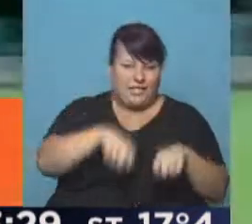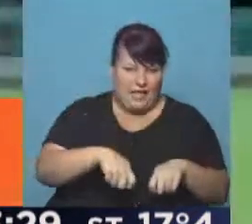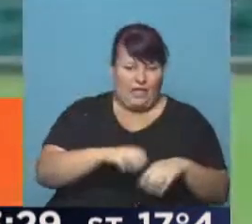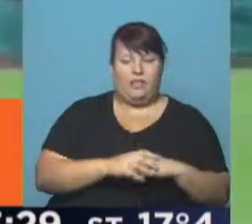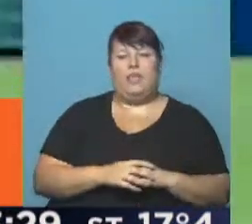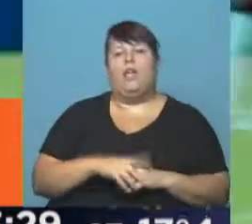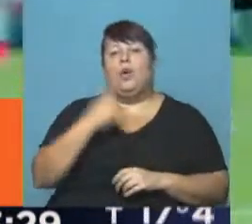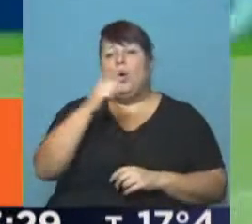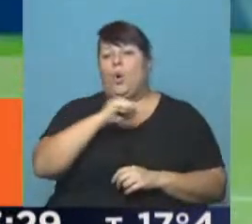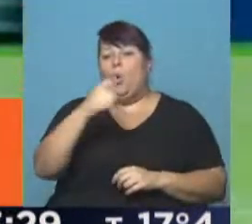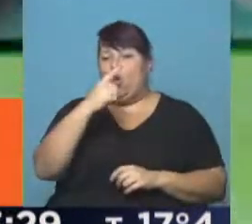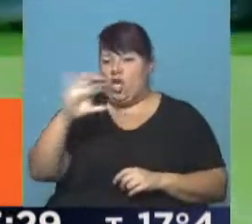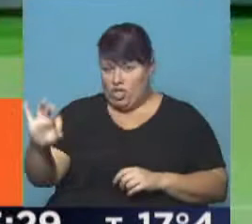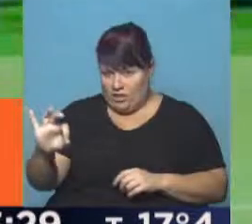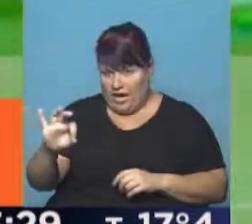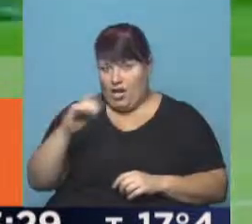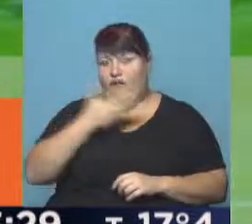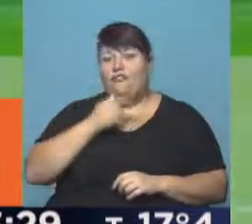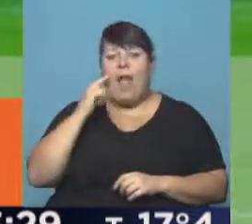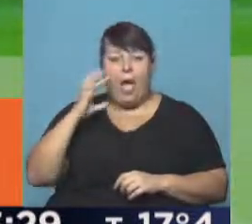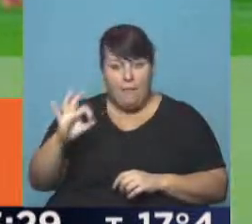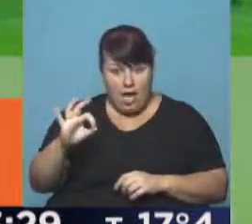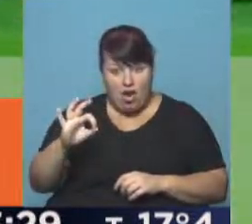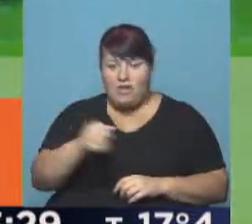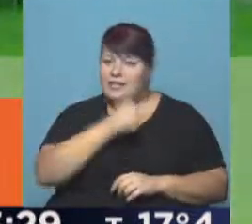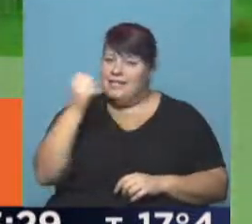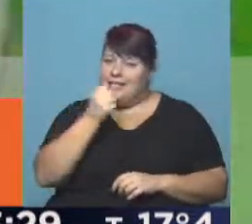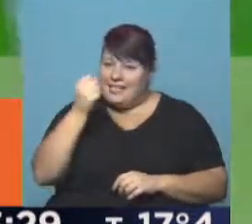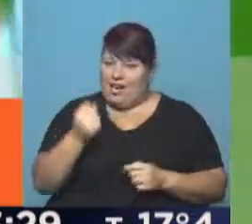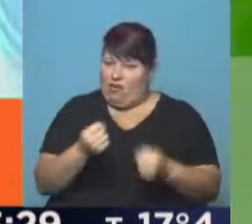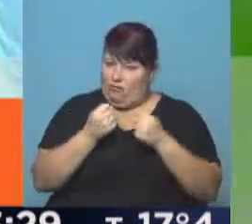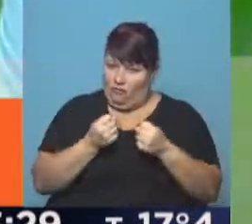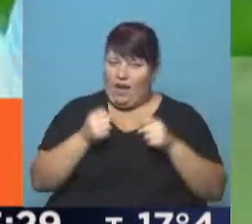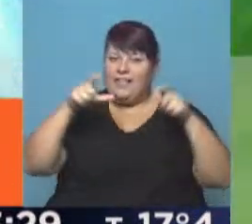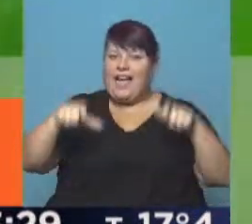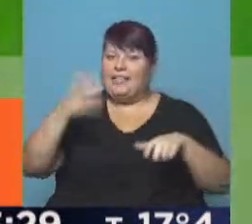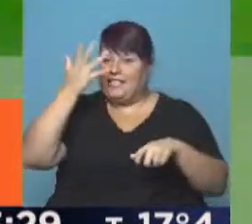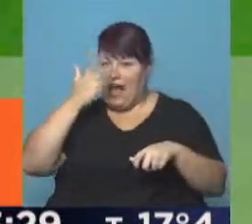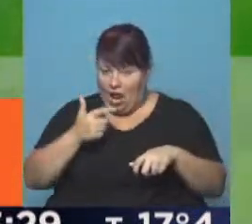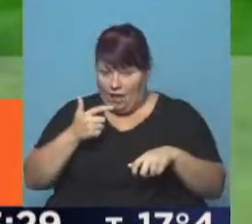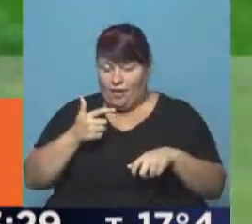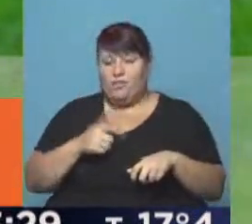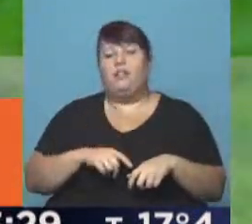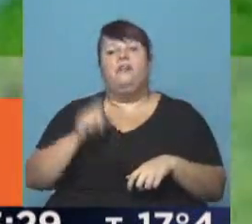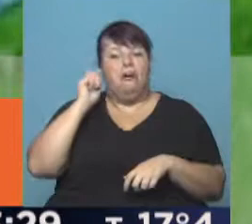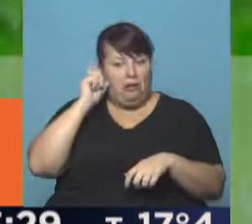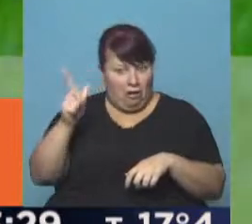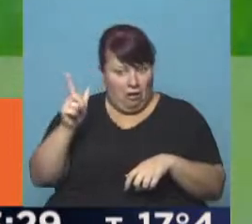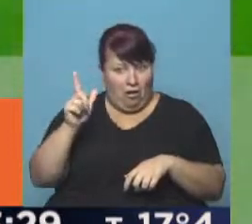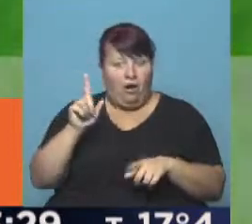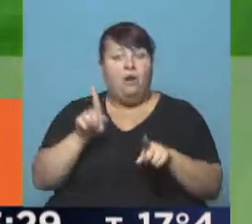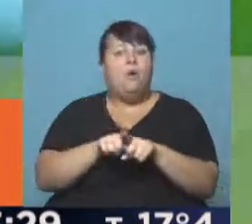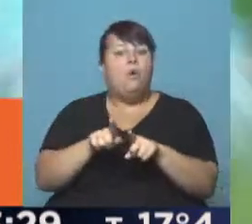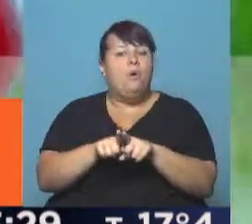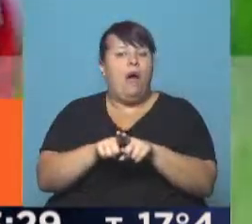marcaba el 1 a 0 para el flamengo que pretendió hacerse fuerte en la cancha de san lorenzo y lo logró prácticamente